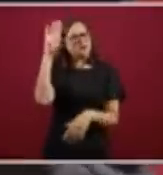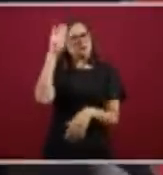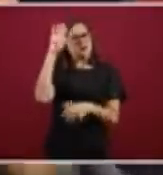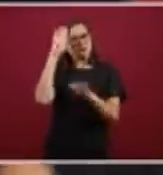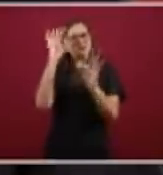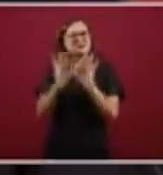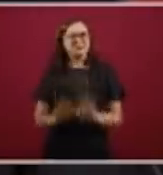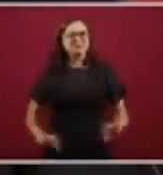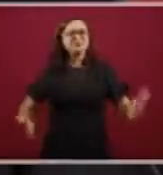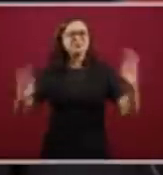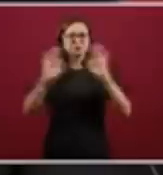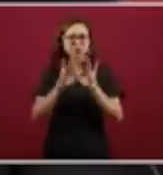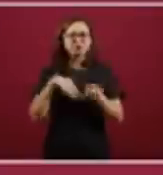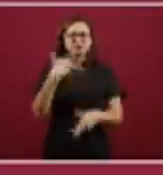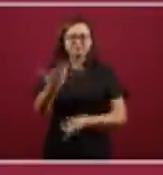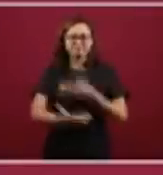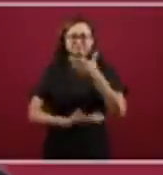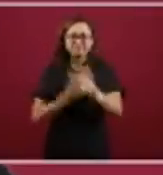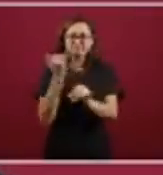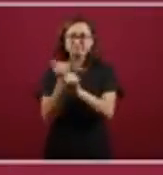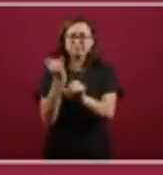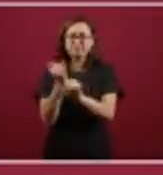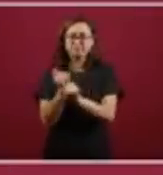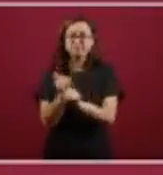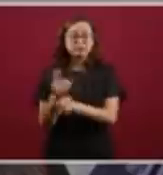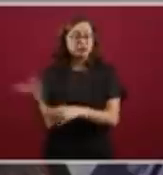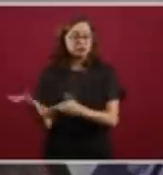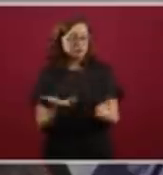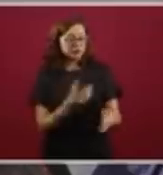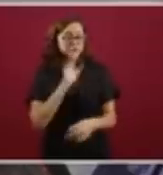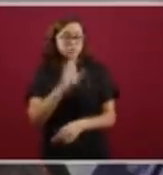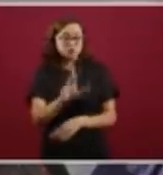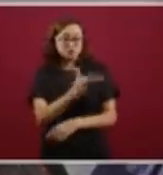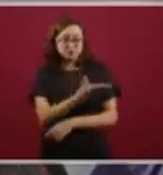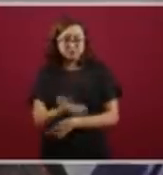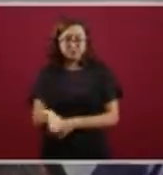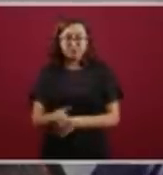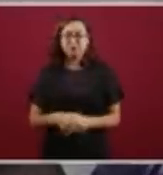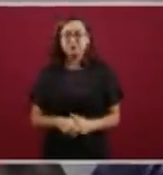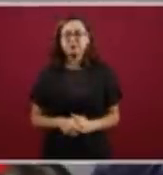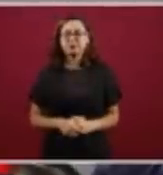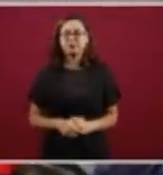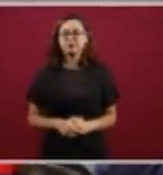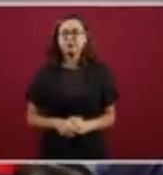el que tengamos este servicio. Pero bueno, contestamos lo demás.